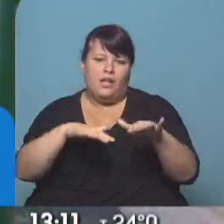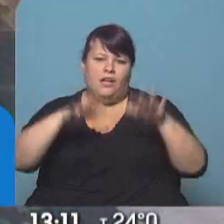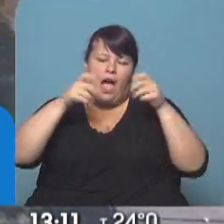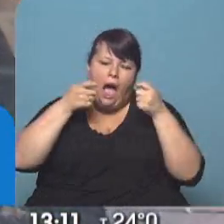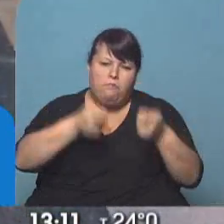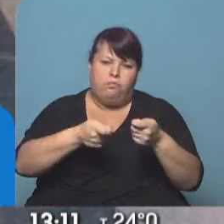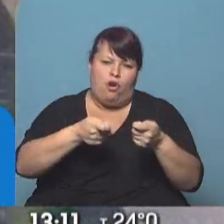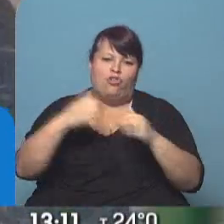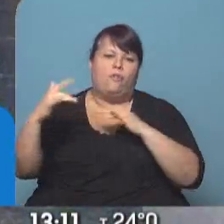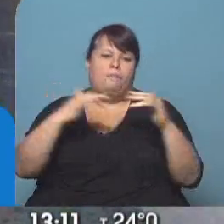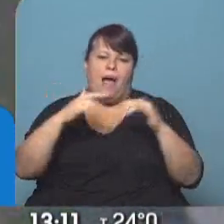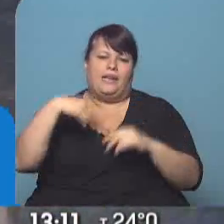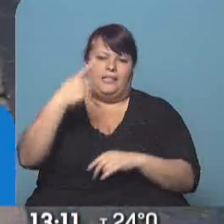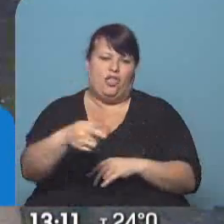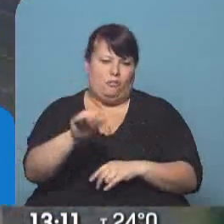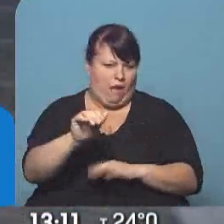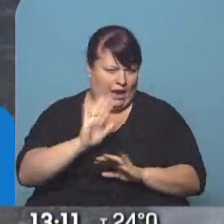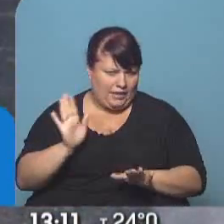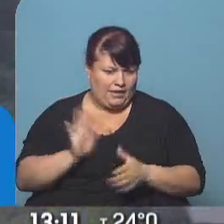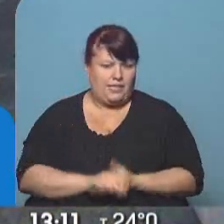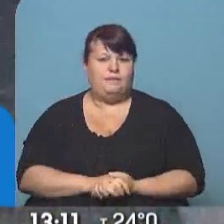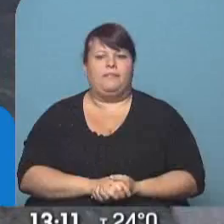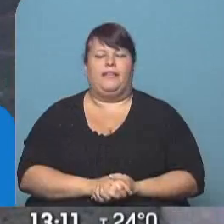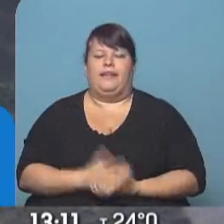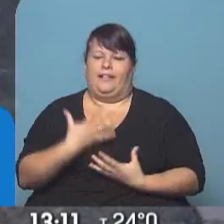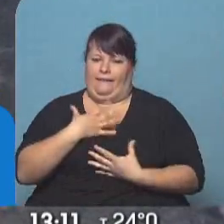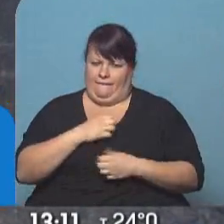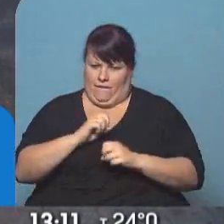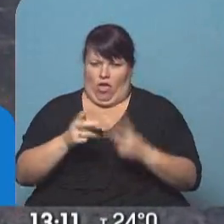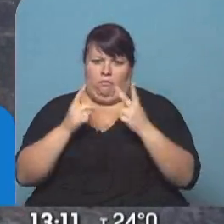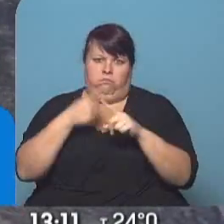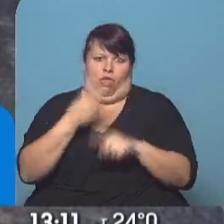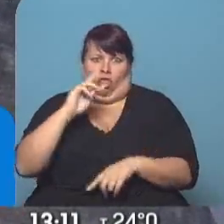fuerza para el partido del martes. Trago amargo por dos para el Chiqui Tapia.